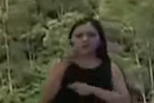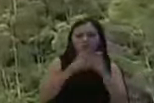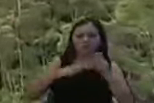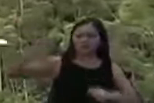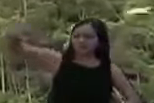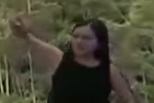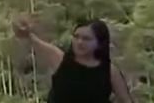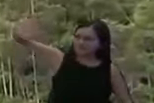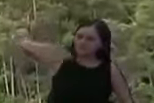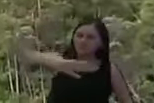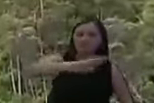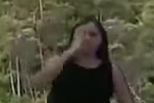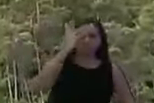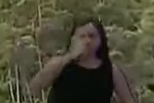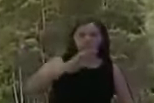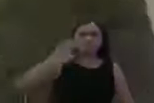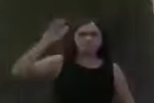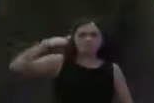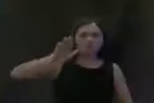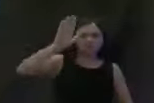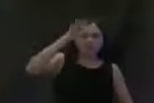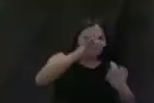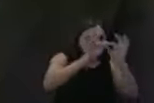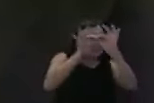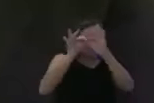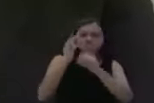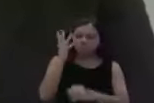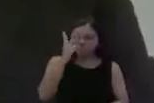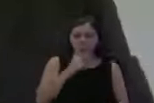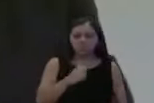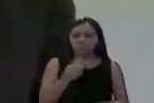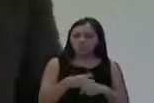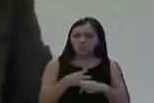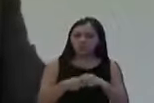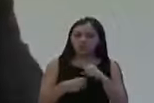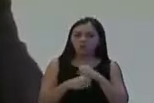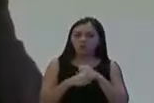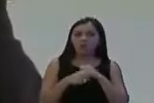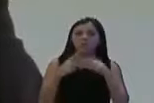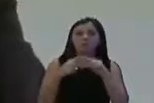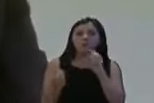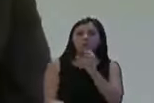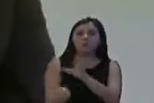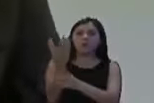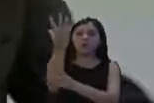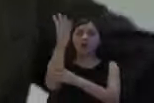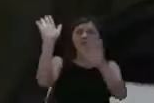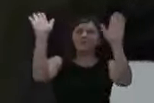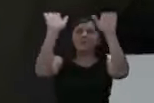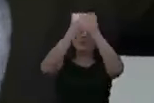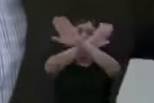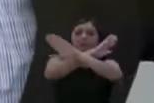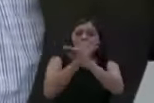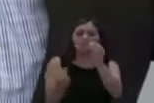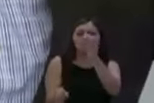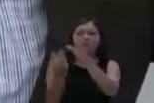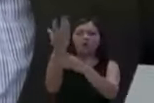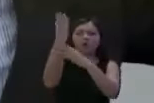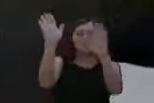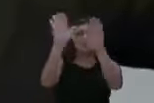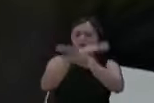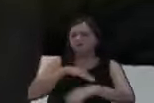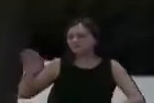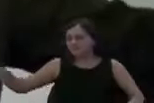lo duro del el trabajo de nuestra gente Qué pena que no se ha visto el tunguragua Porque está medio nublado Ya le llamé la atención a la